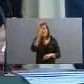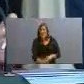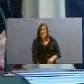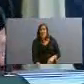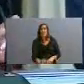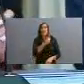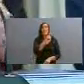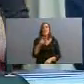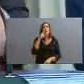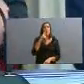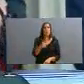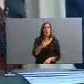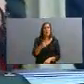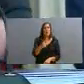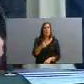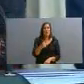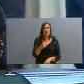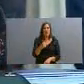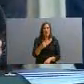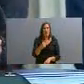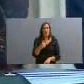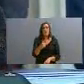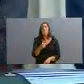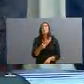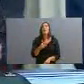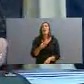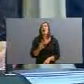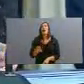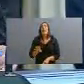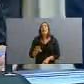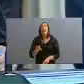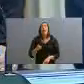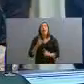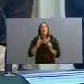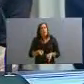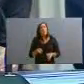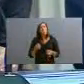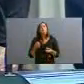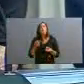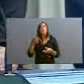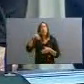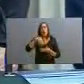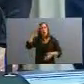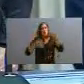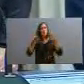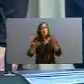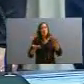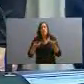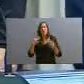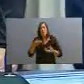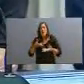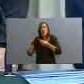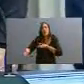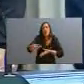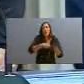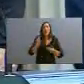Fuego, 100.000 efectivos. Pero también la cooperación de la justicia, que no significa justicia garantista ni